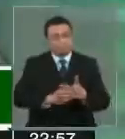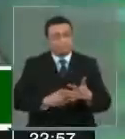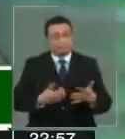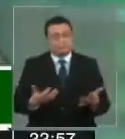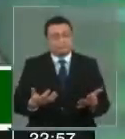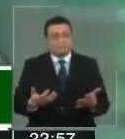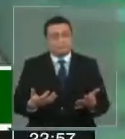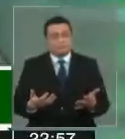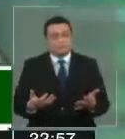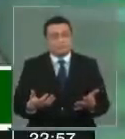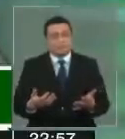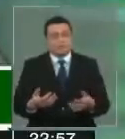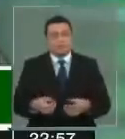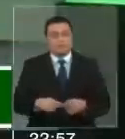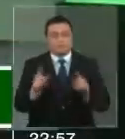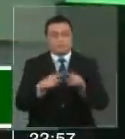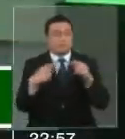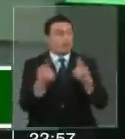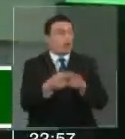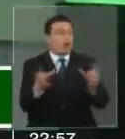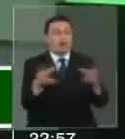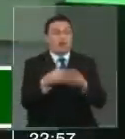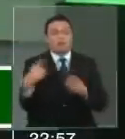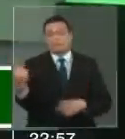intentando. A todo el equipo, porque sí,